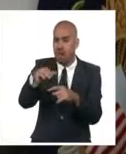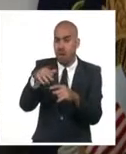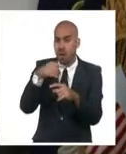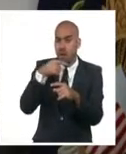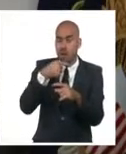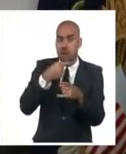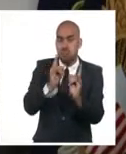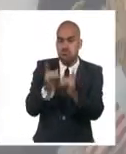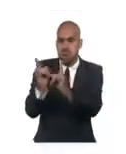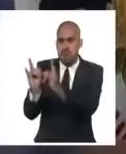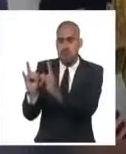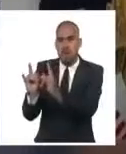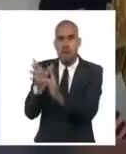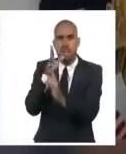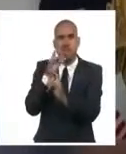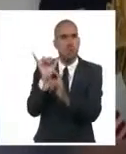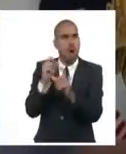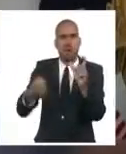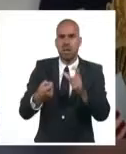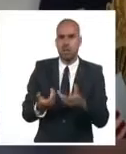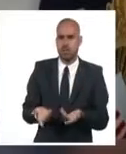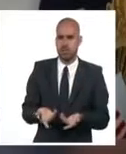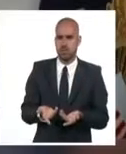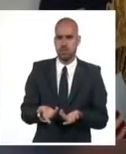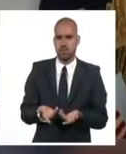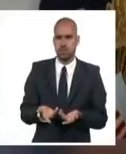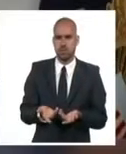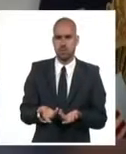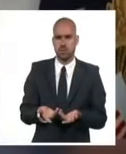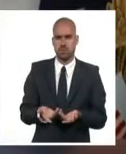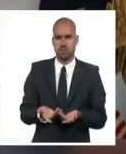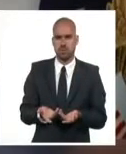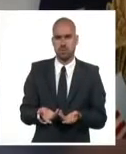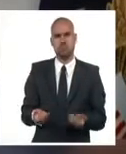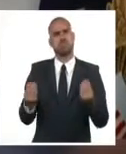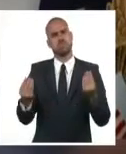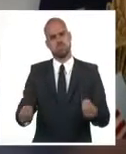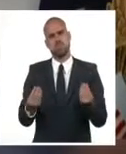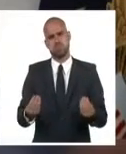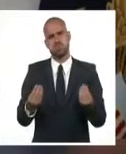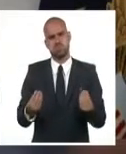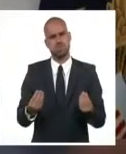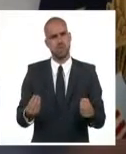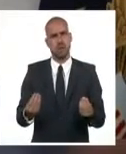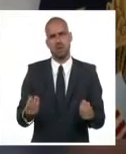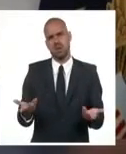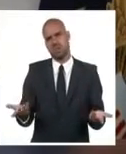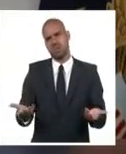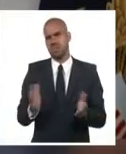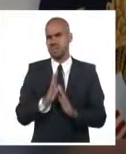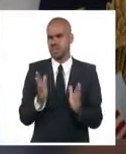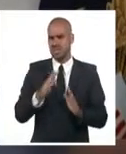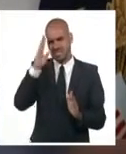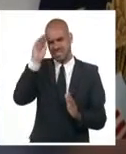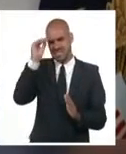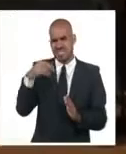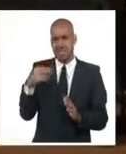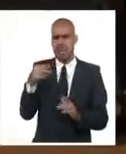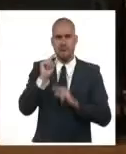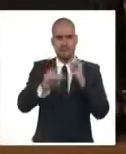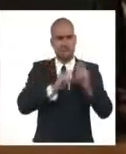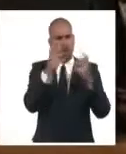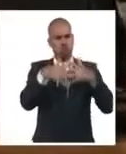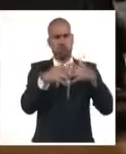si fuera un campo de batalla. En el nombre de Dios, ¿cuándo le vamos a hacer frente a los cabilderos de la industria de las